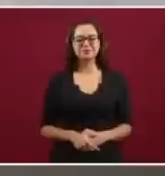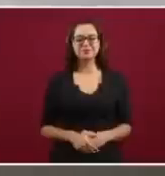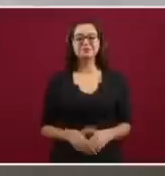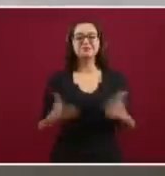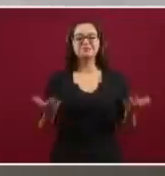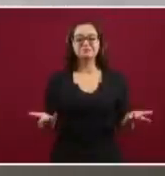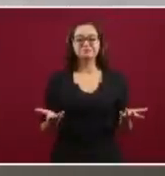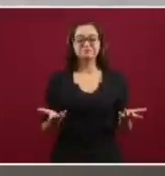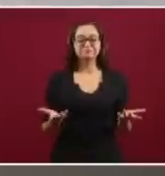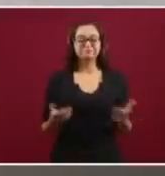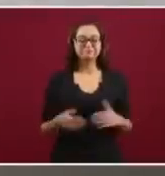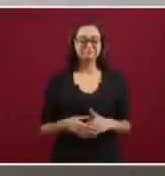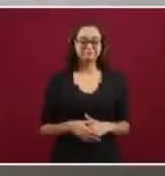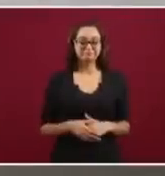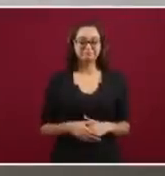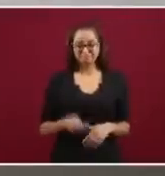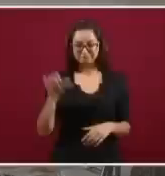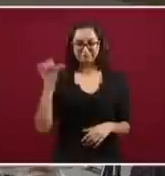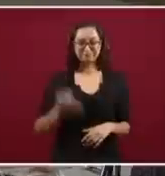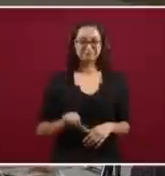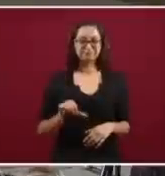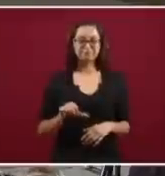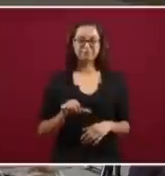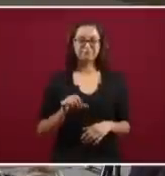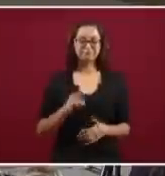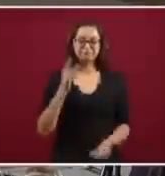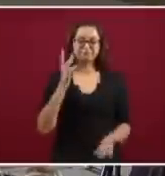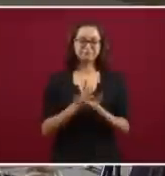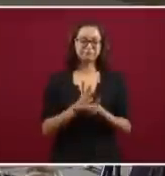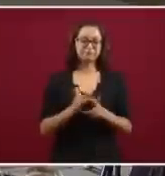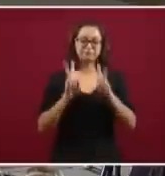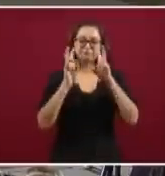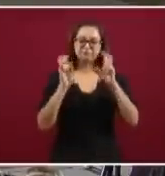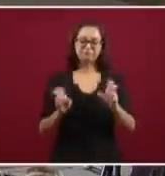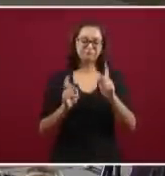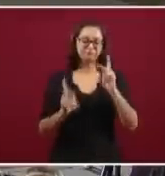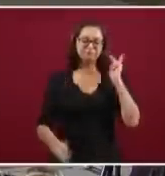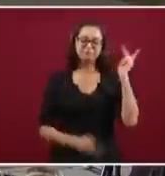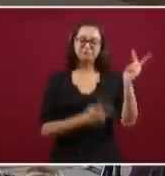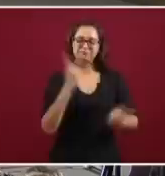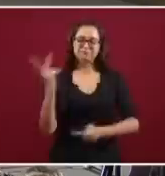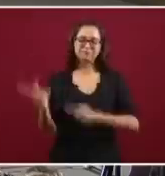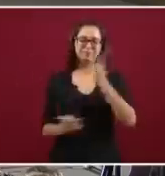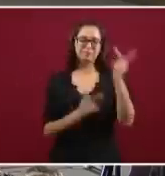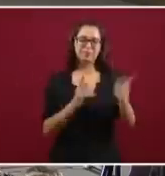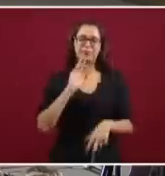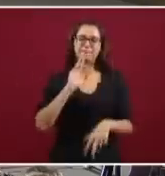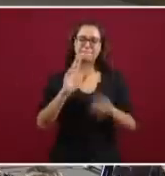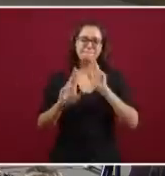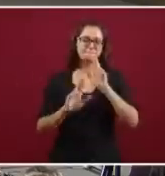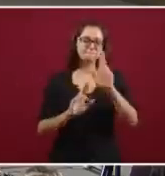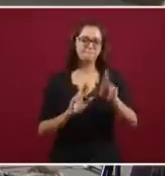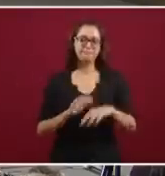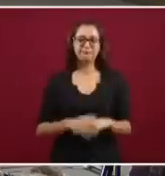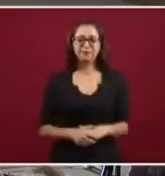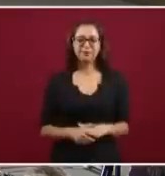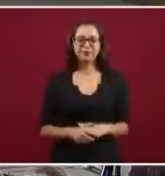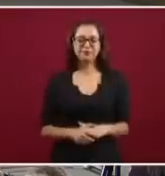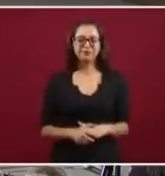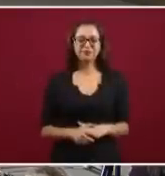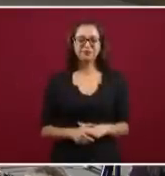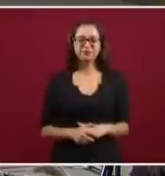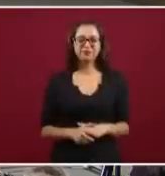Bueno, pues vamos a dedicar el día de hoy a contestar preguntas. No tenemos